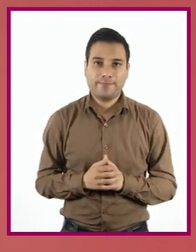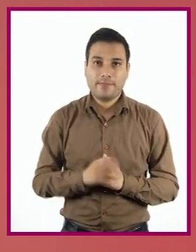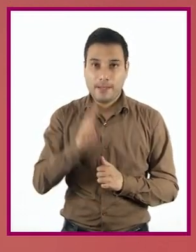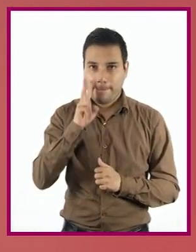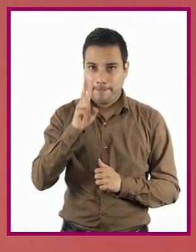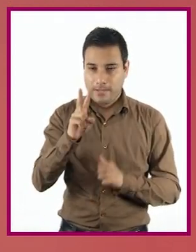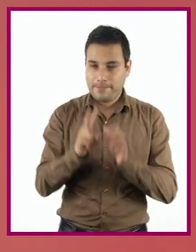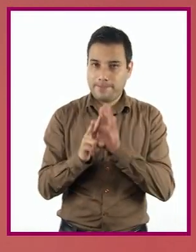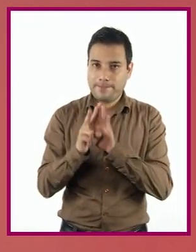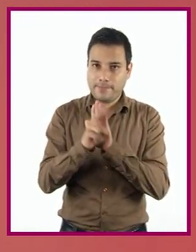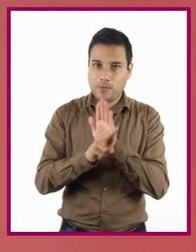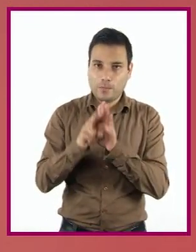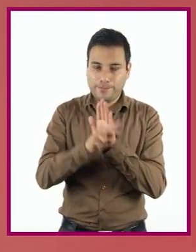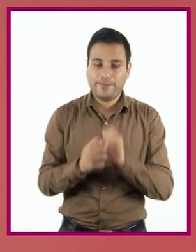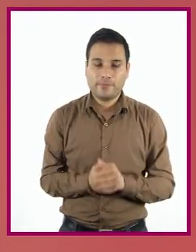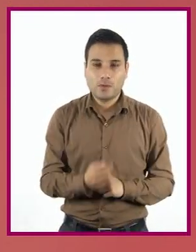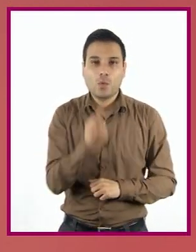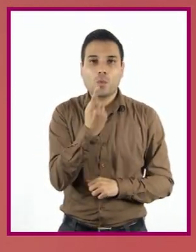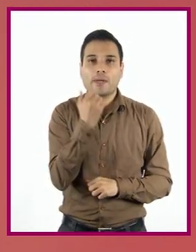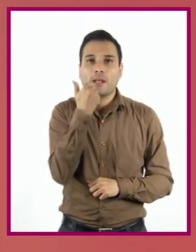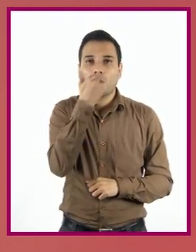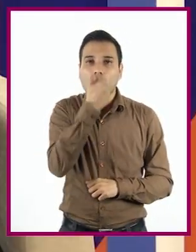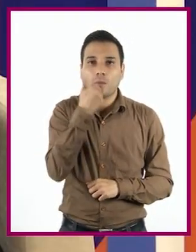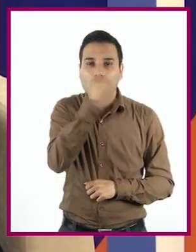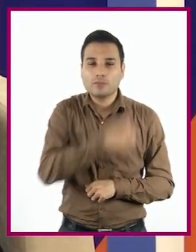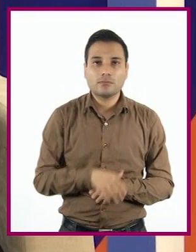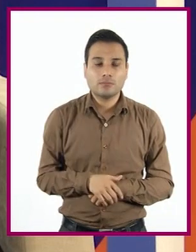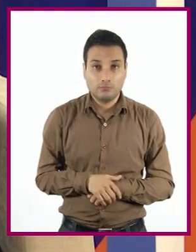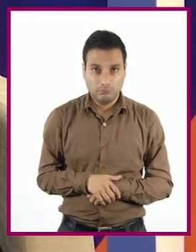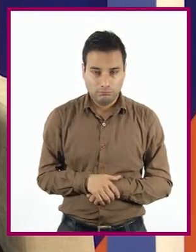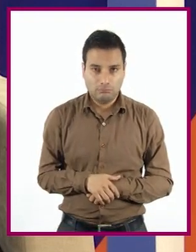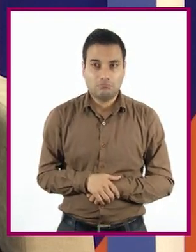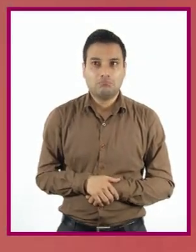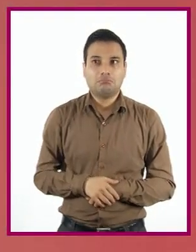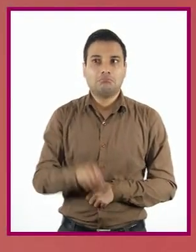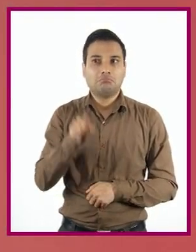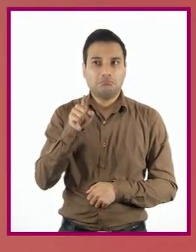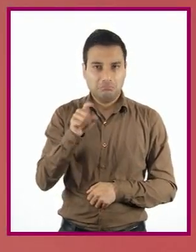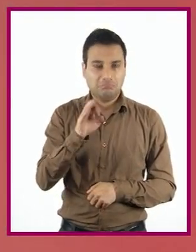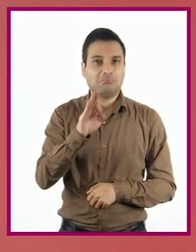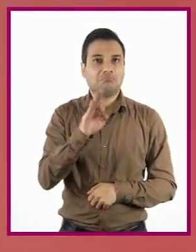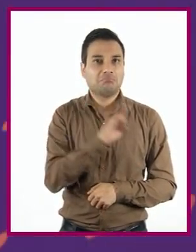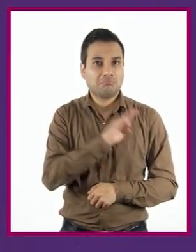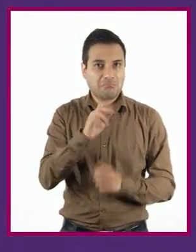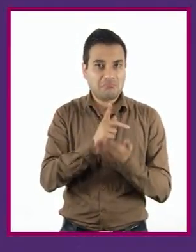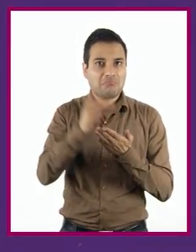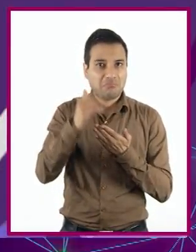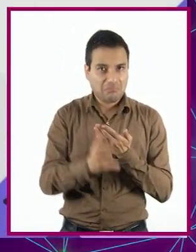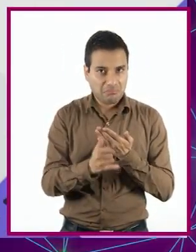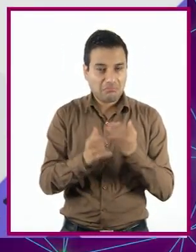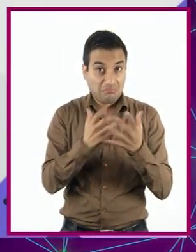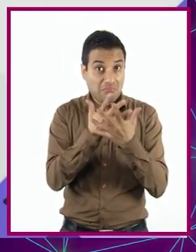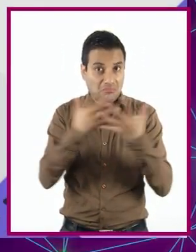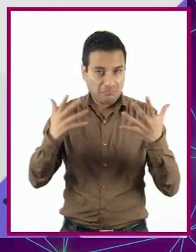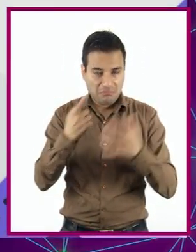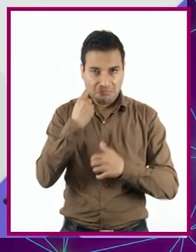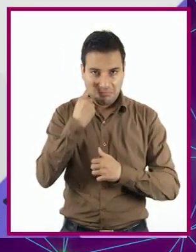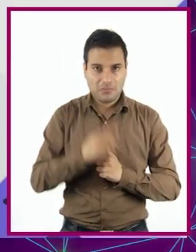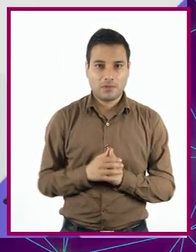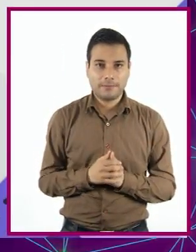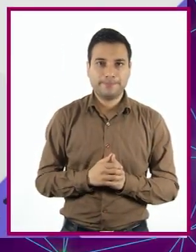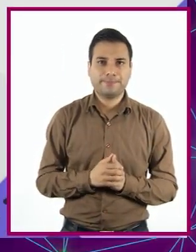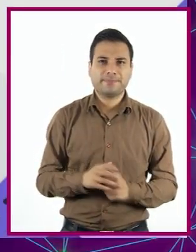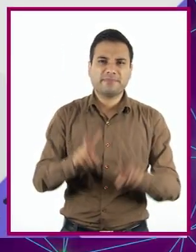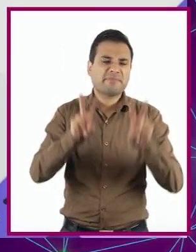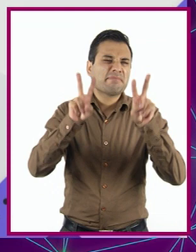siguiente cápsula cómo una estudiante egresada logra construir un proyecto de gran relevancia social. Escriban el título